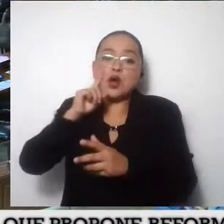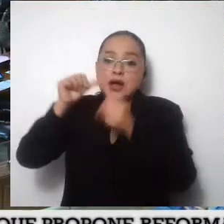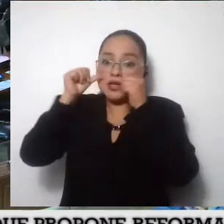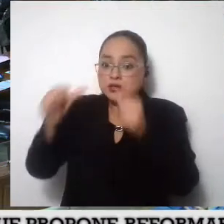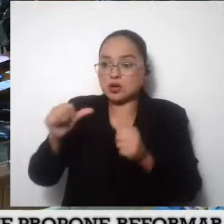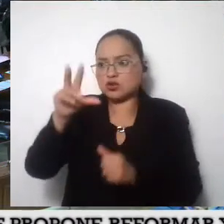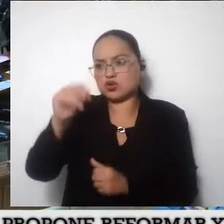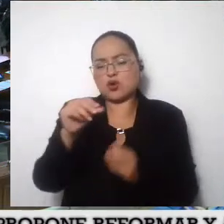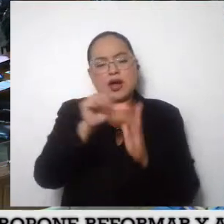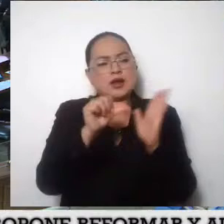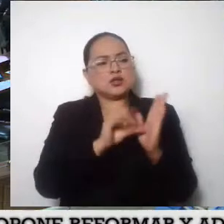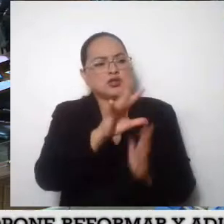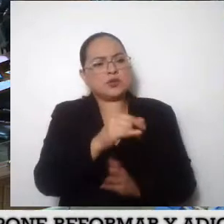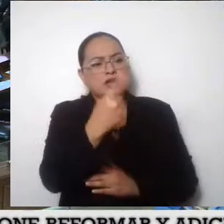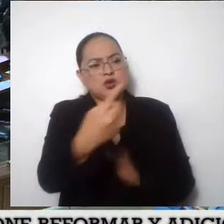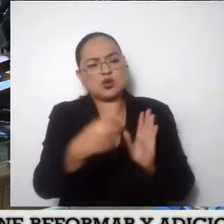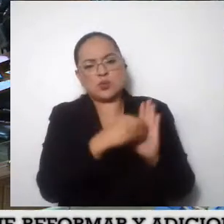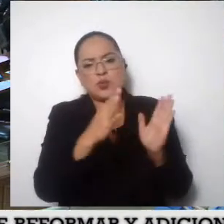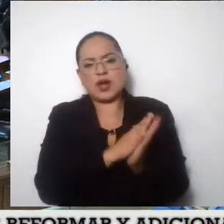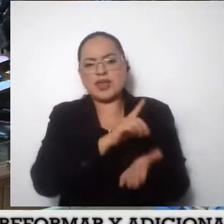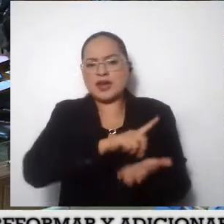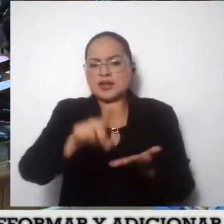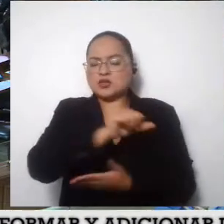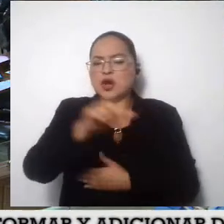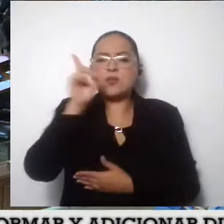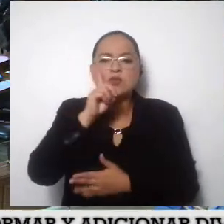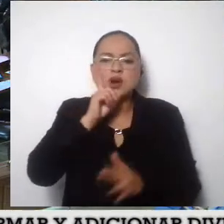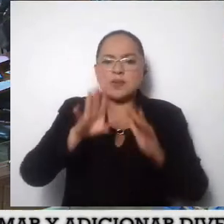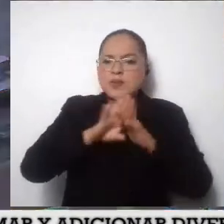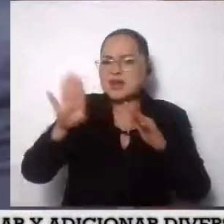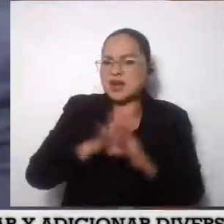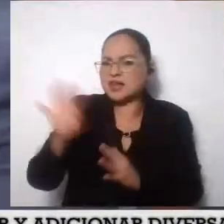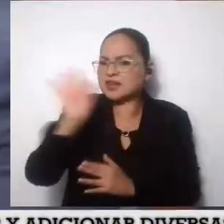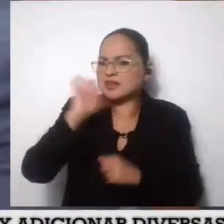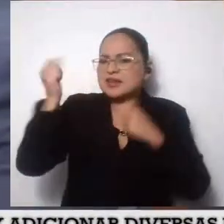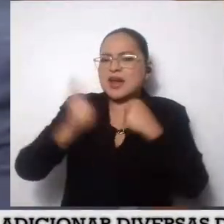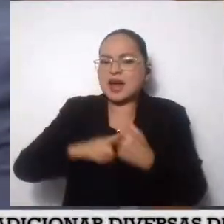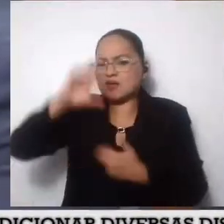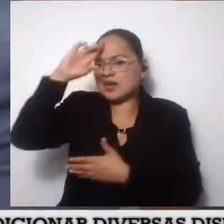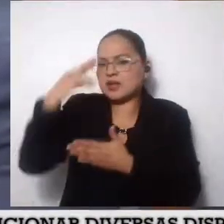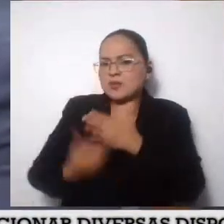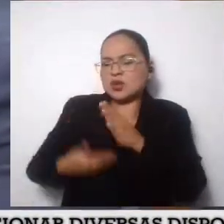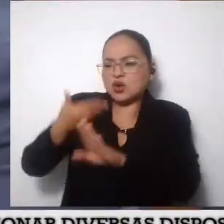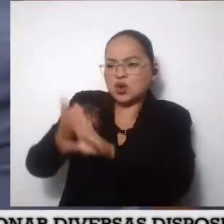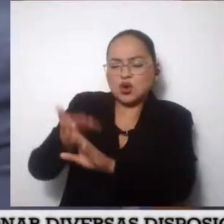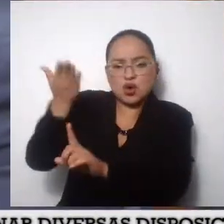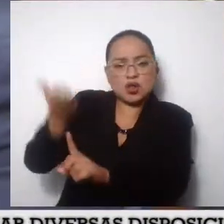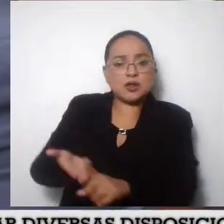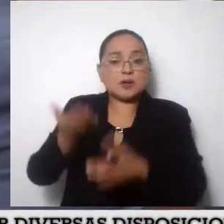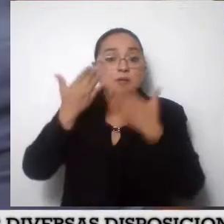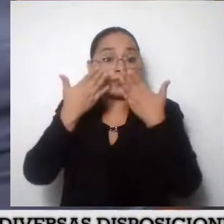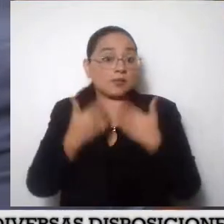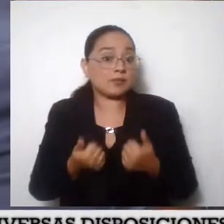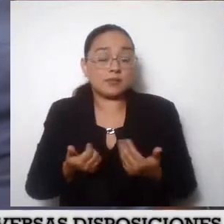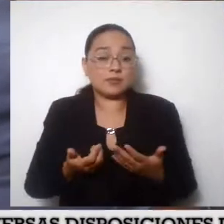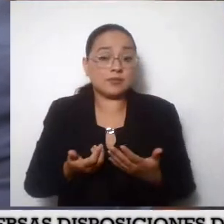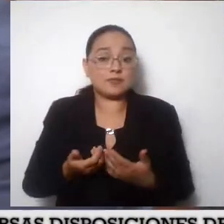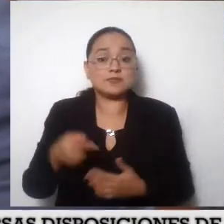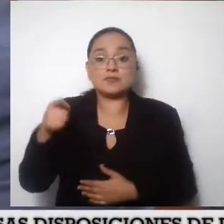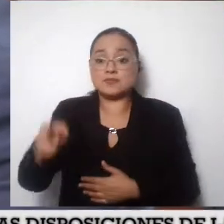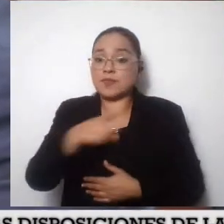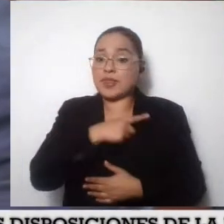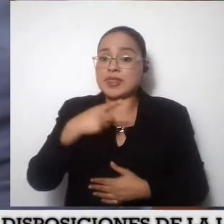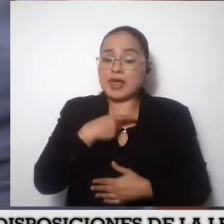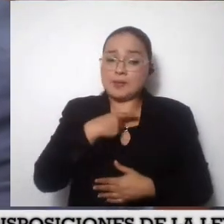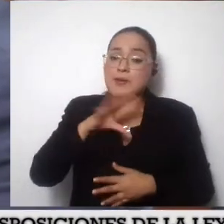derechos de la mujer migrante en el caso de ser víctima de cualquier tipo de violencia, siendo necesaria la adición de